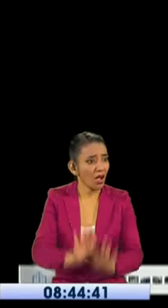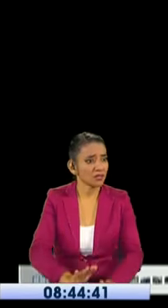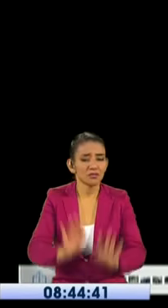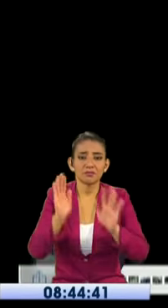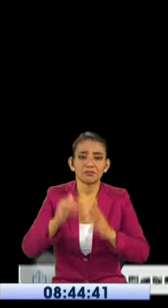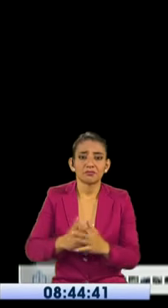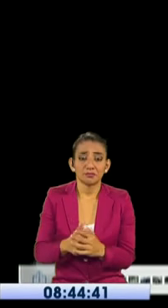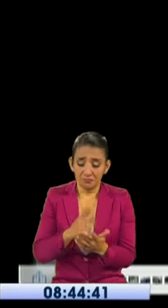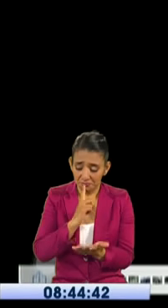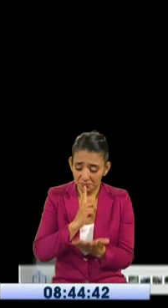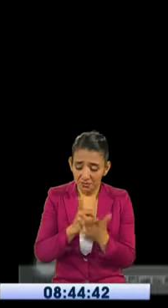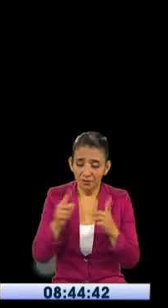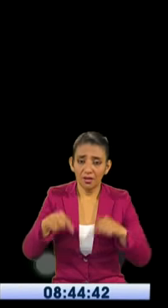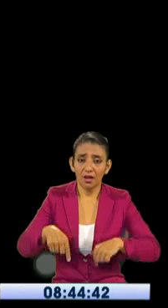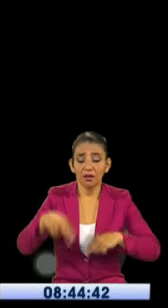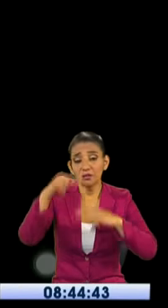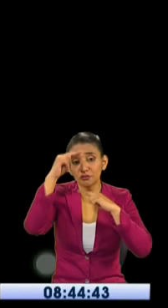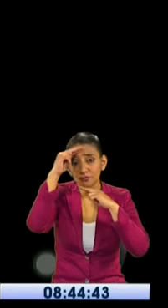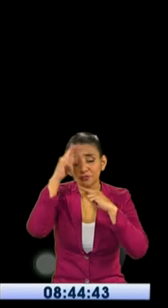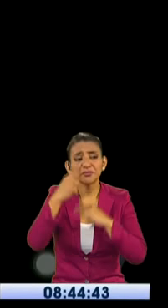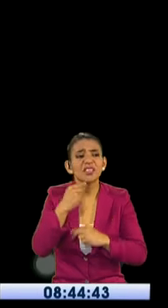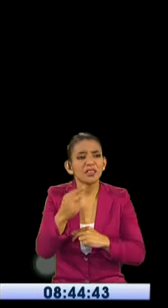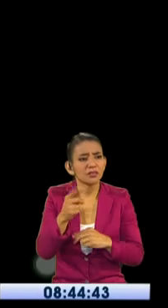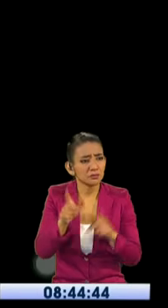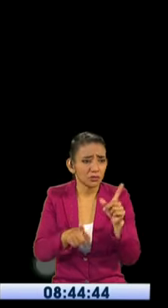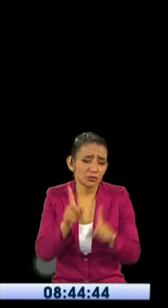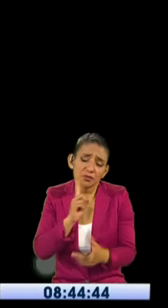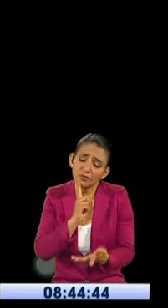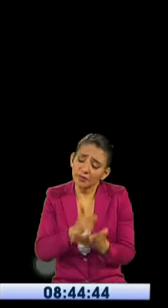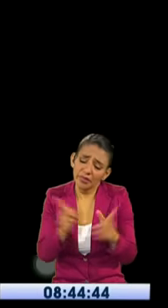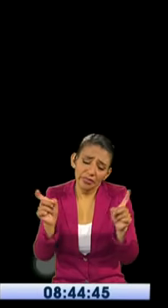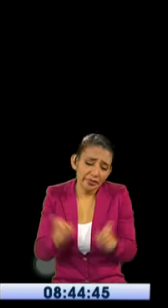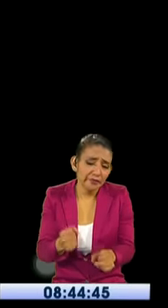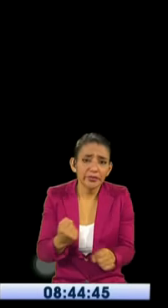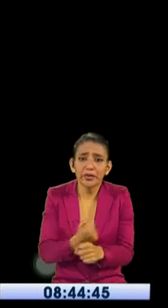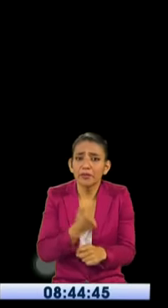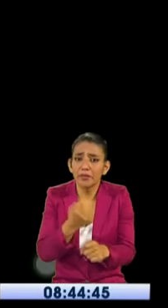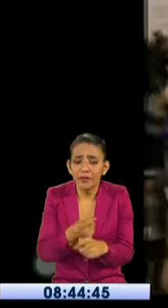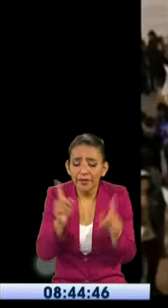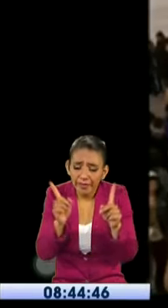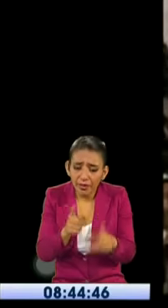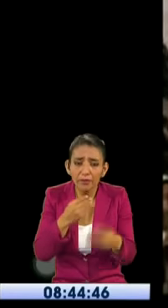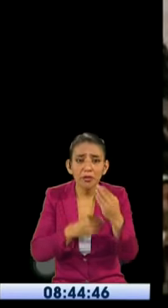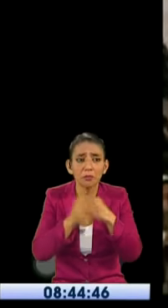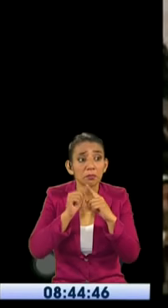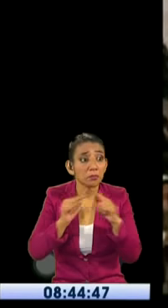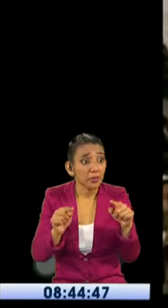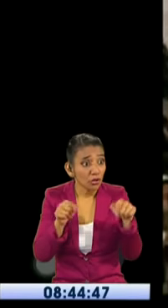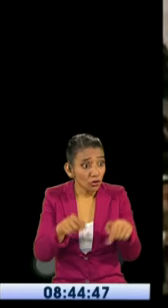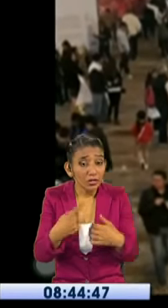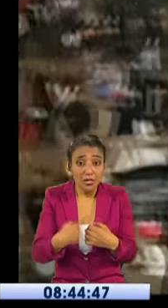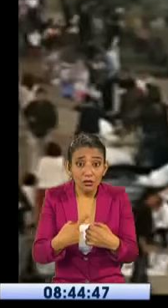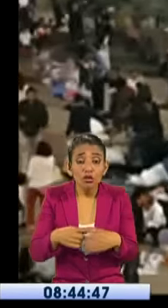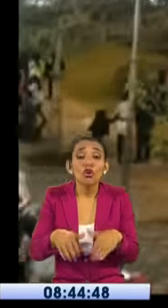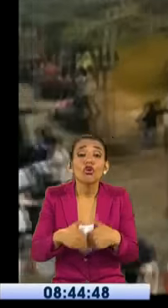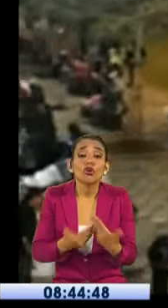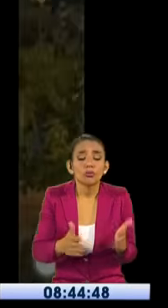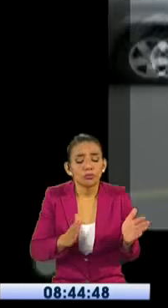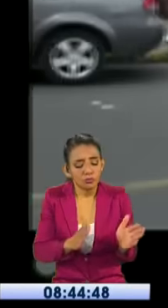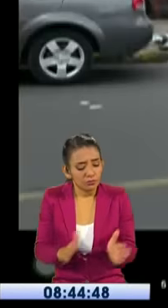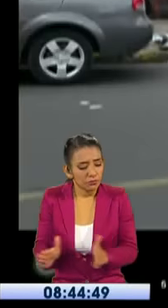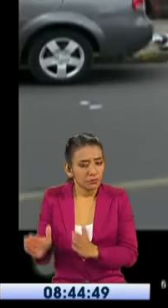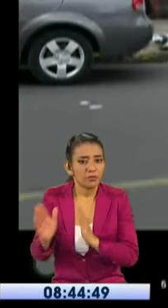claro, lo que hablamos acá, ¿no? La gente tiene que vivir, tiene que comer, tiene que llevar el sustento. Pero aquí todo hay que hacerlo